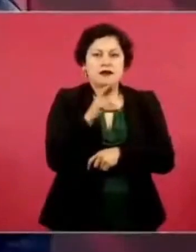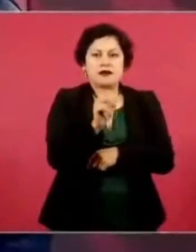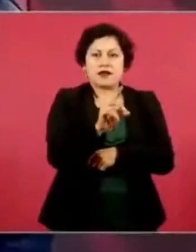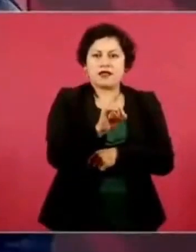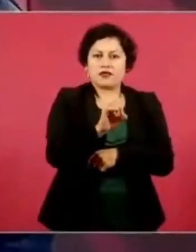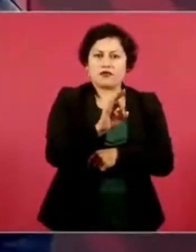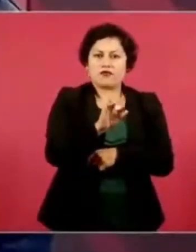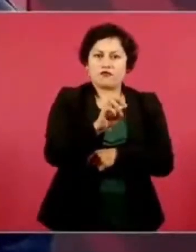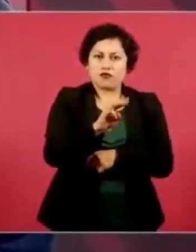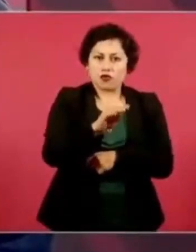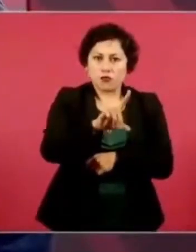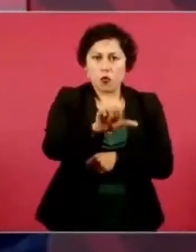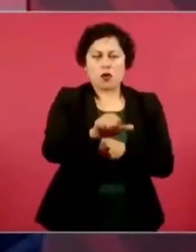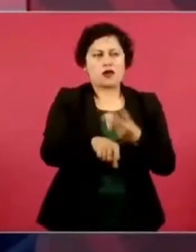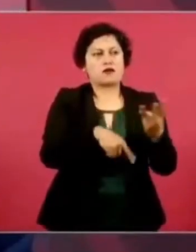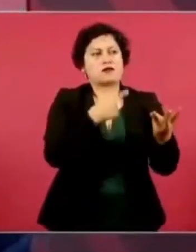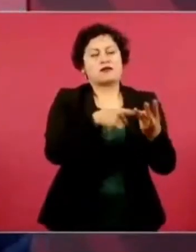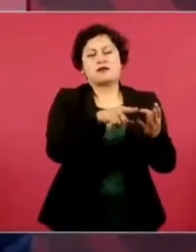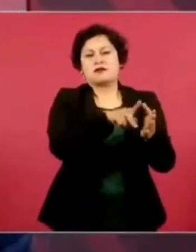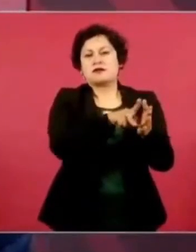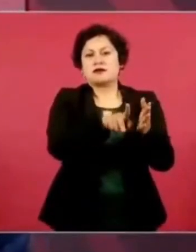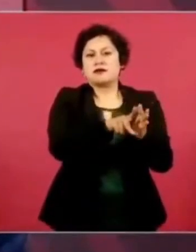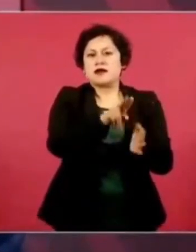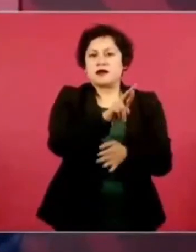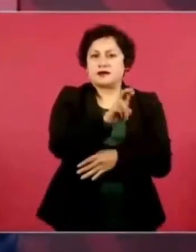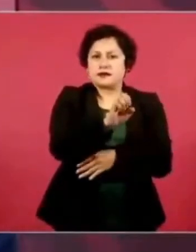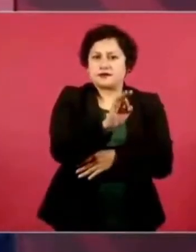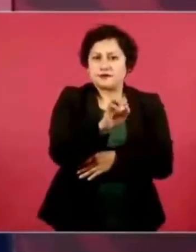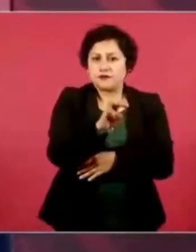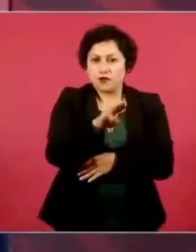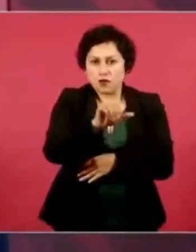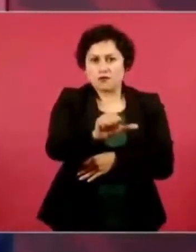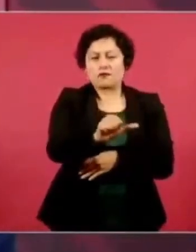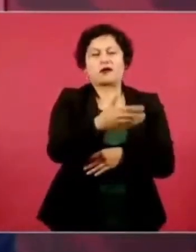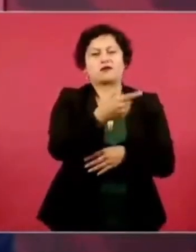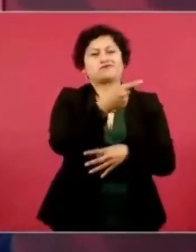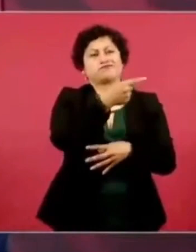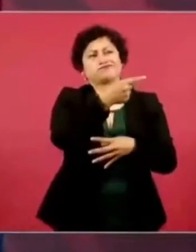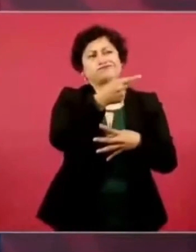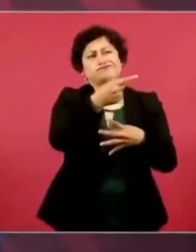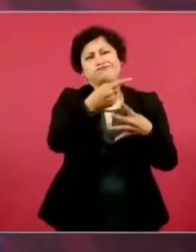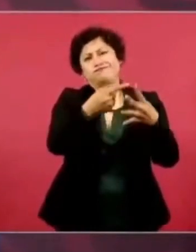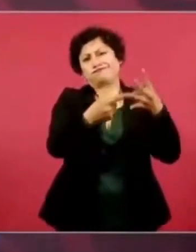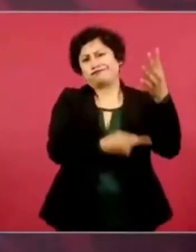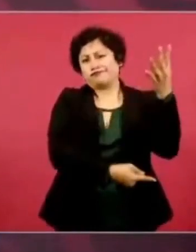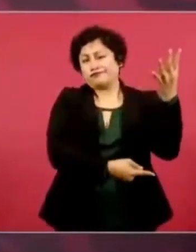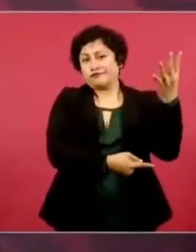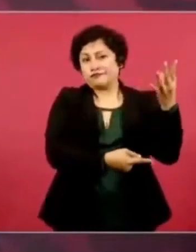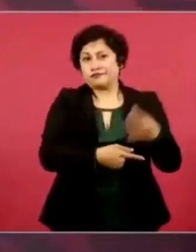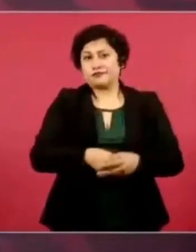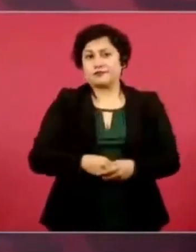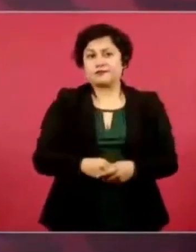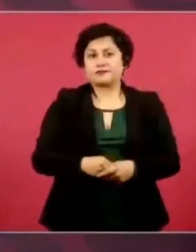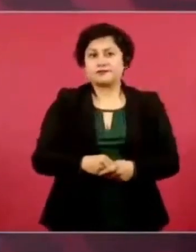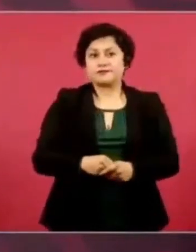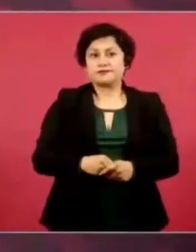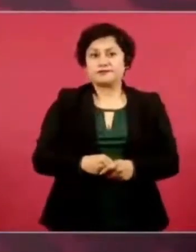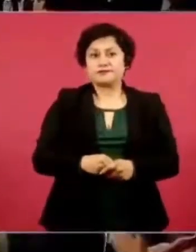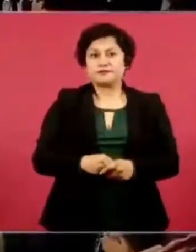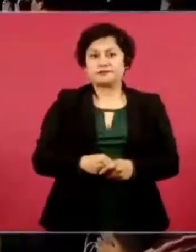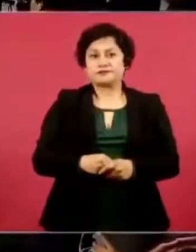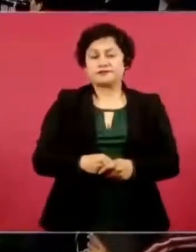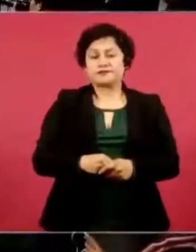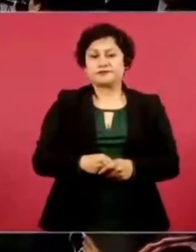Fórmula reforma Pues todos si el que